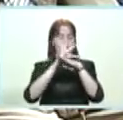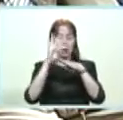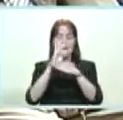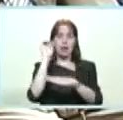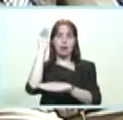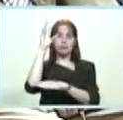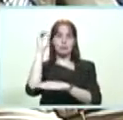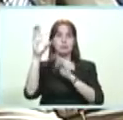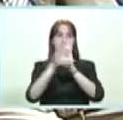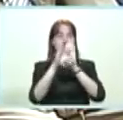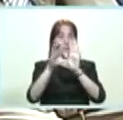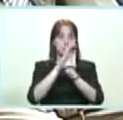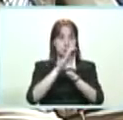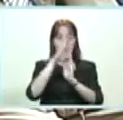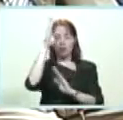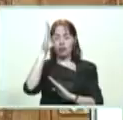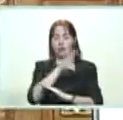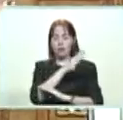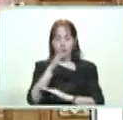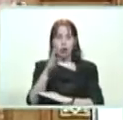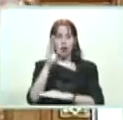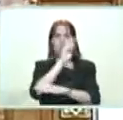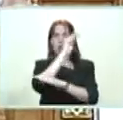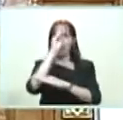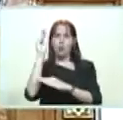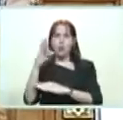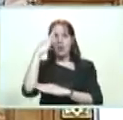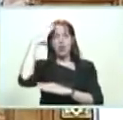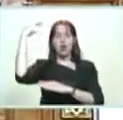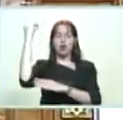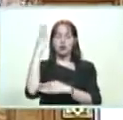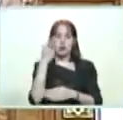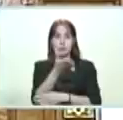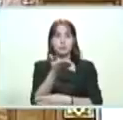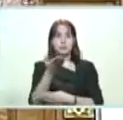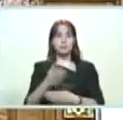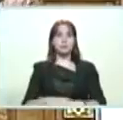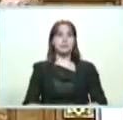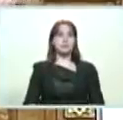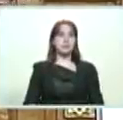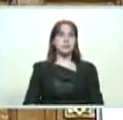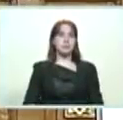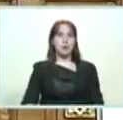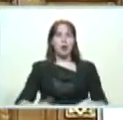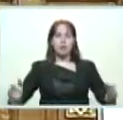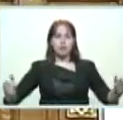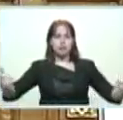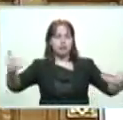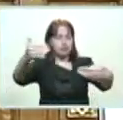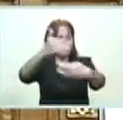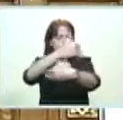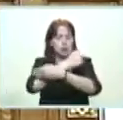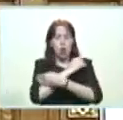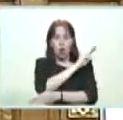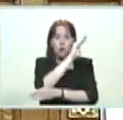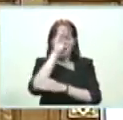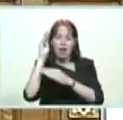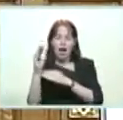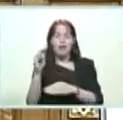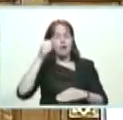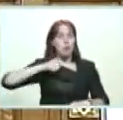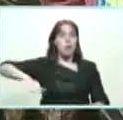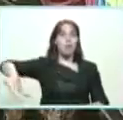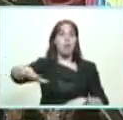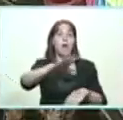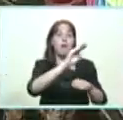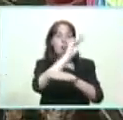Asamblea Constituyente, 2 años benditos de protección, los brazos abiertos la Constituyente, protegiendo al pueblo, abrazándolo, protegiendo